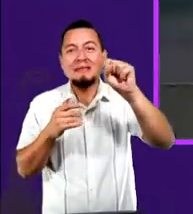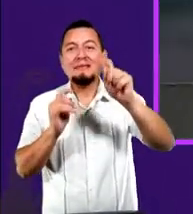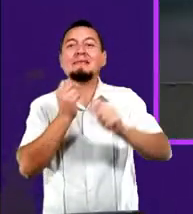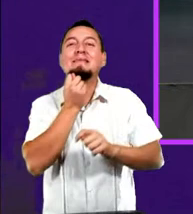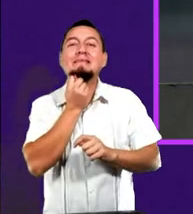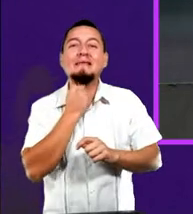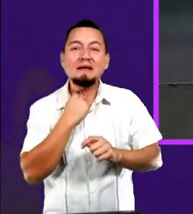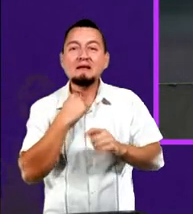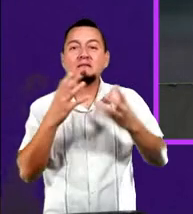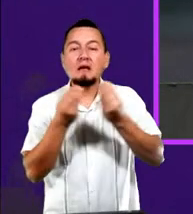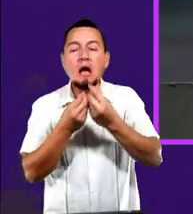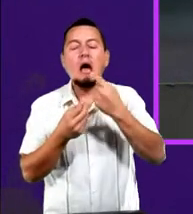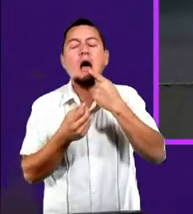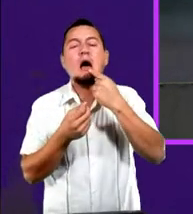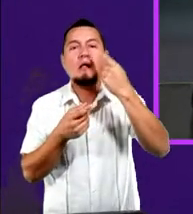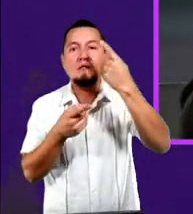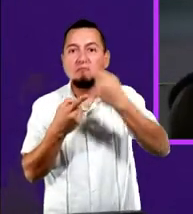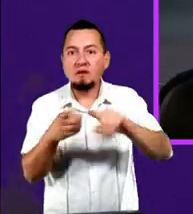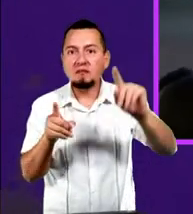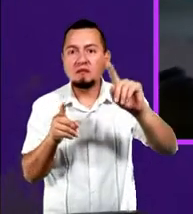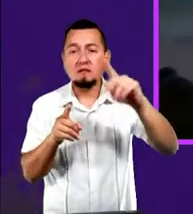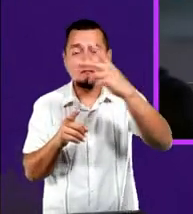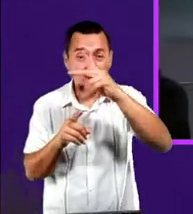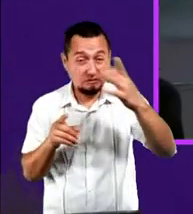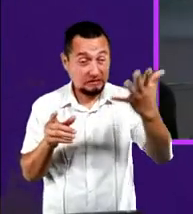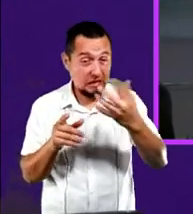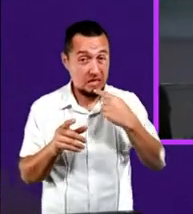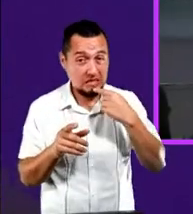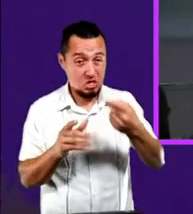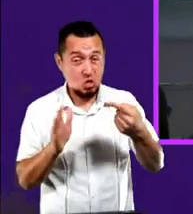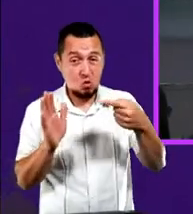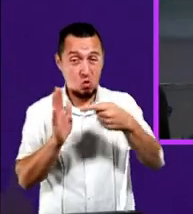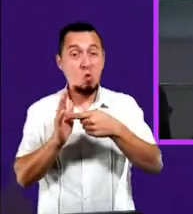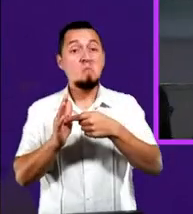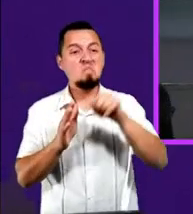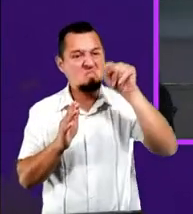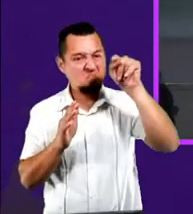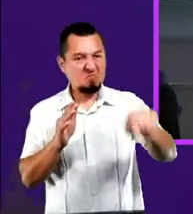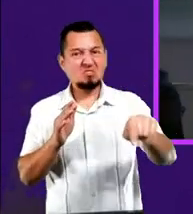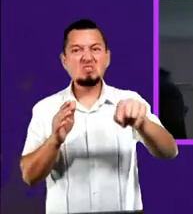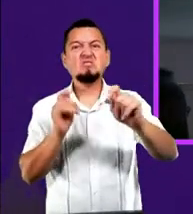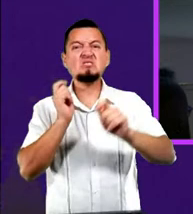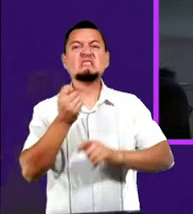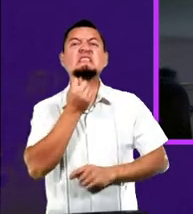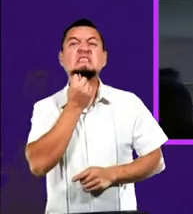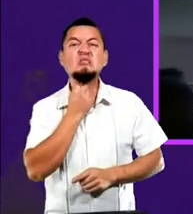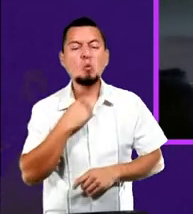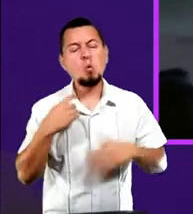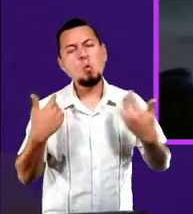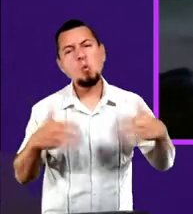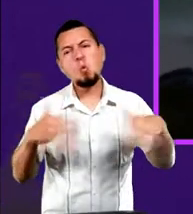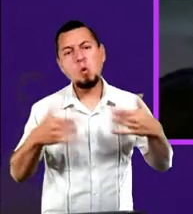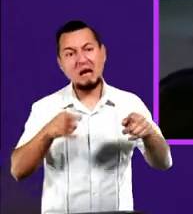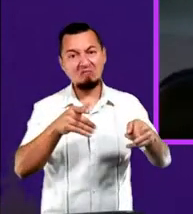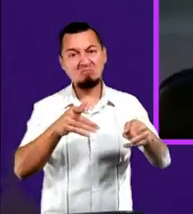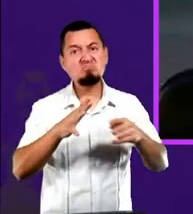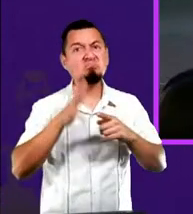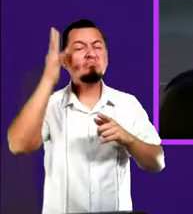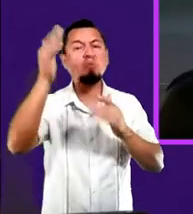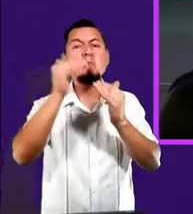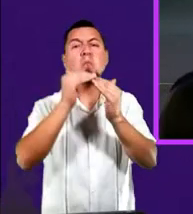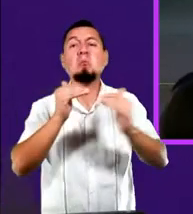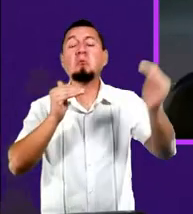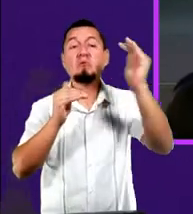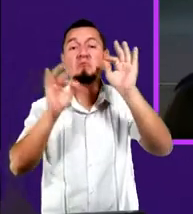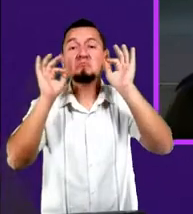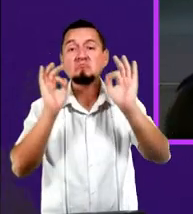dijo: aquí se da un producto muy bueno, el agave de mezcal, que es agradable al